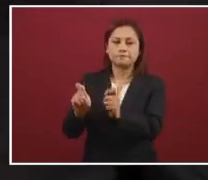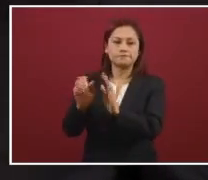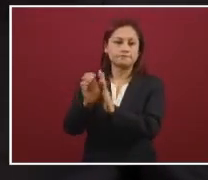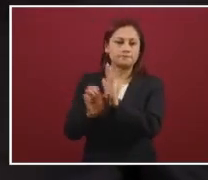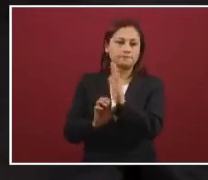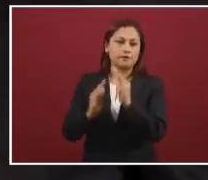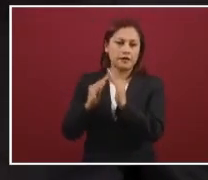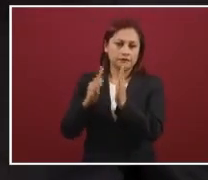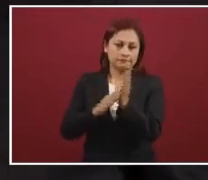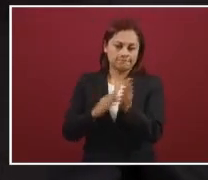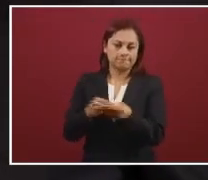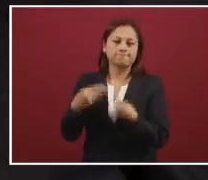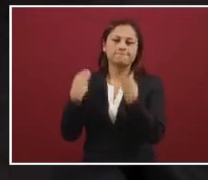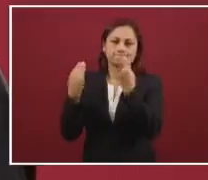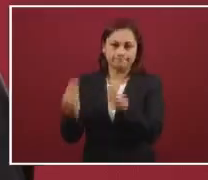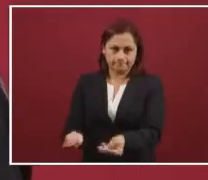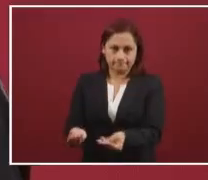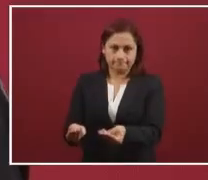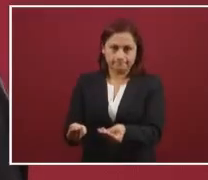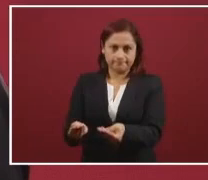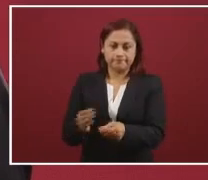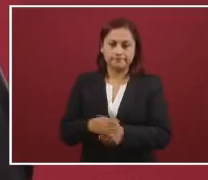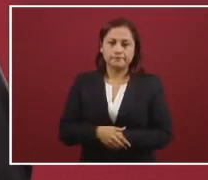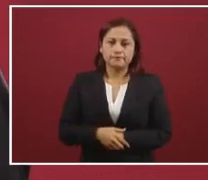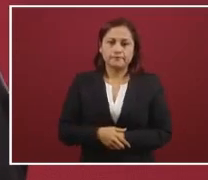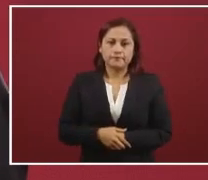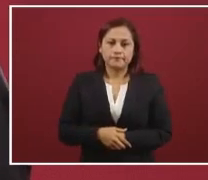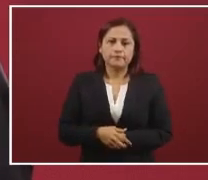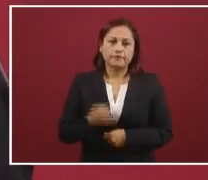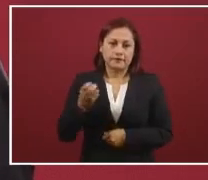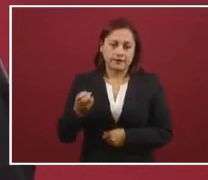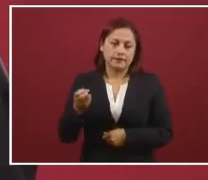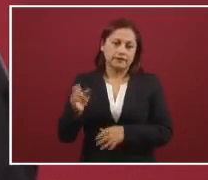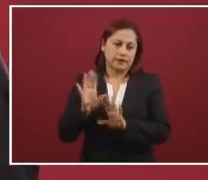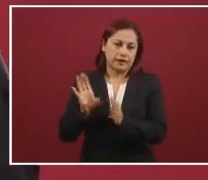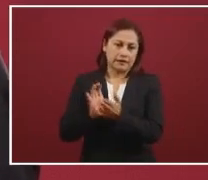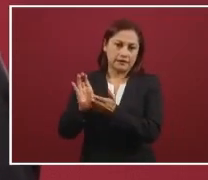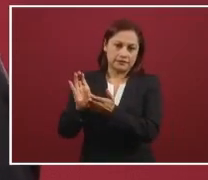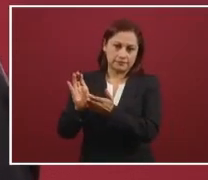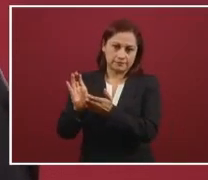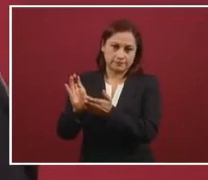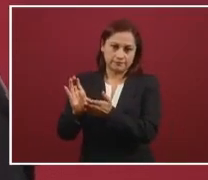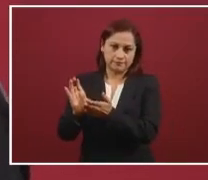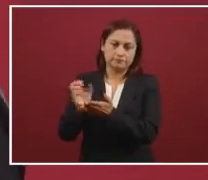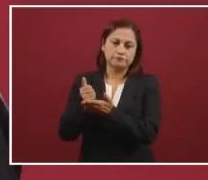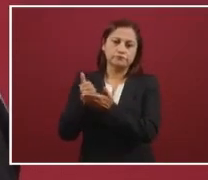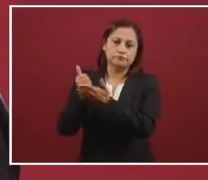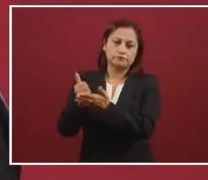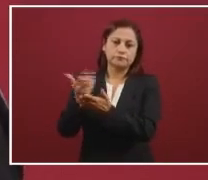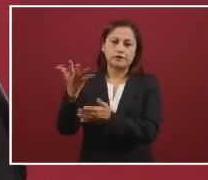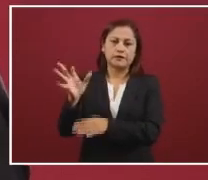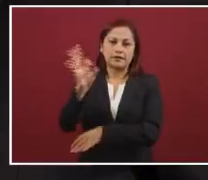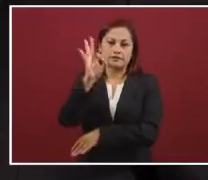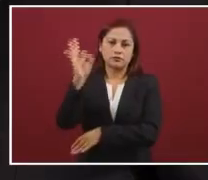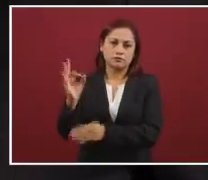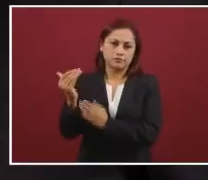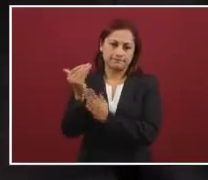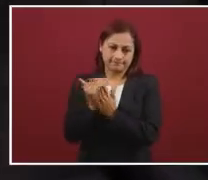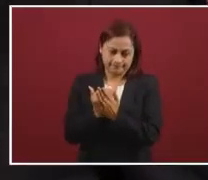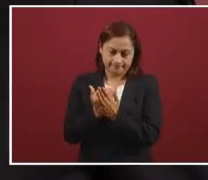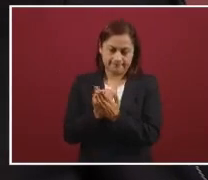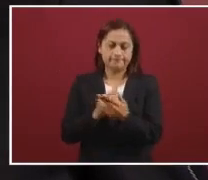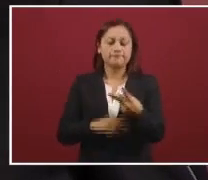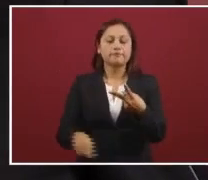quita en sus créditos del 10%.